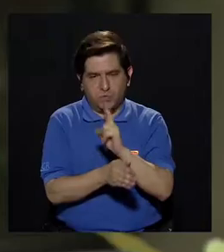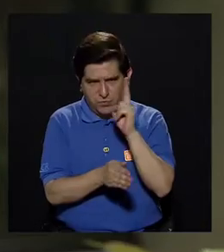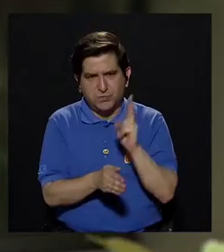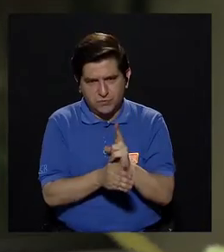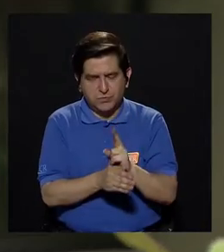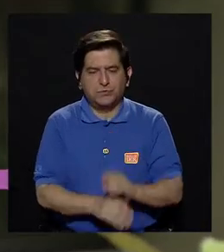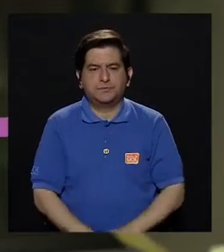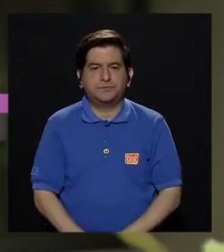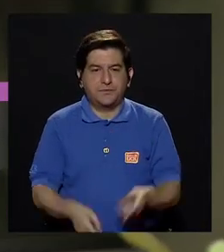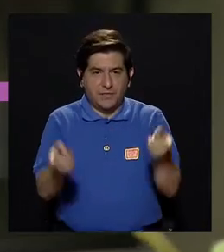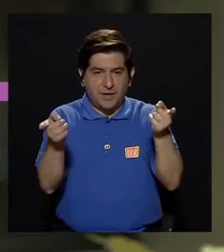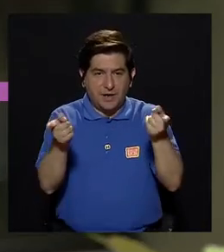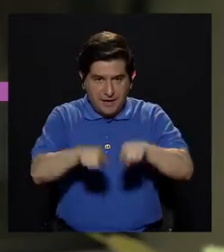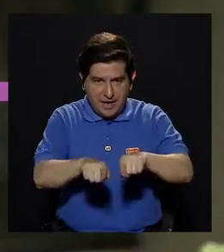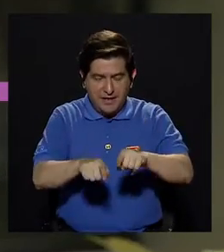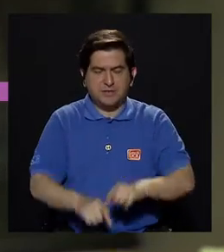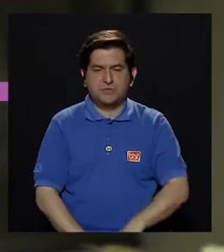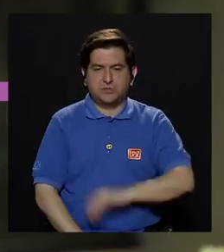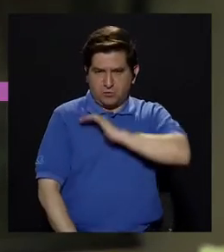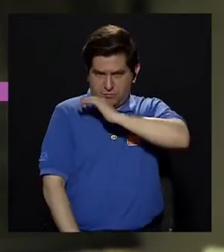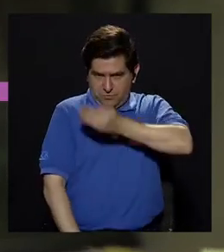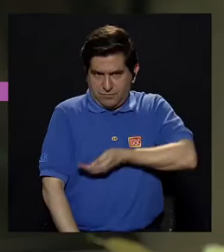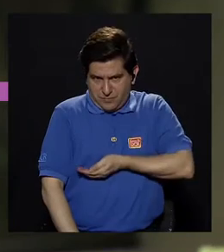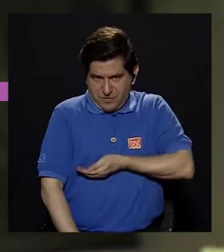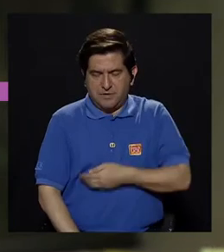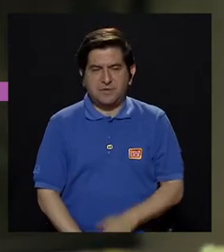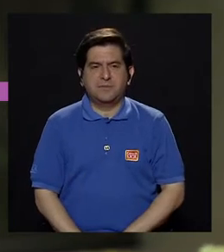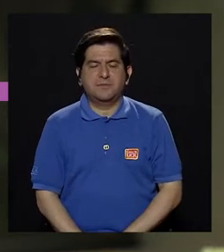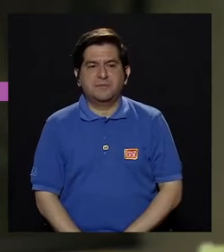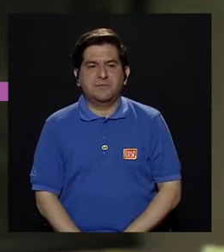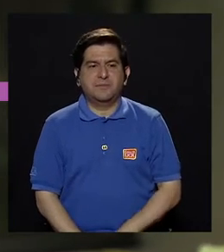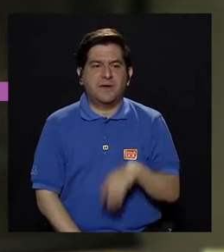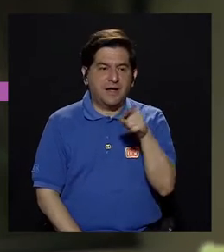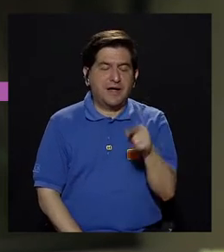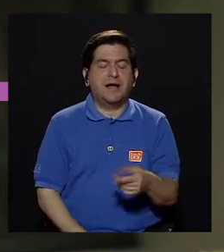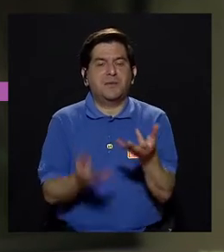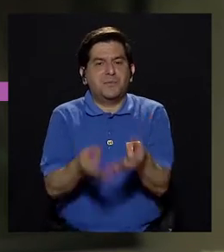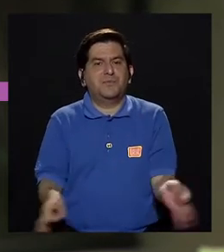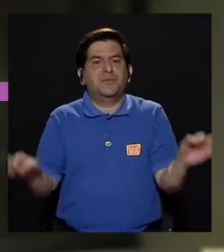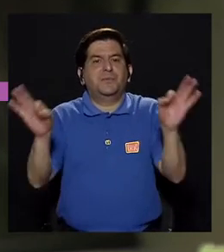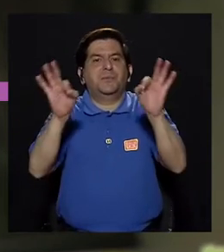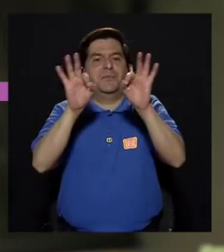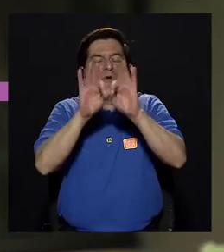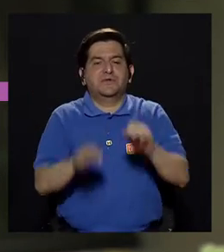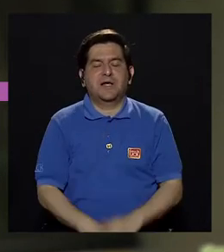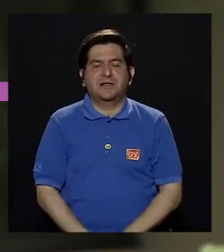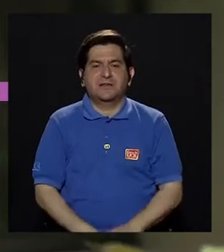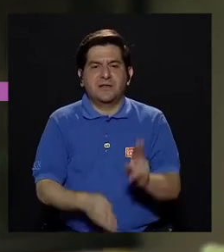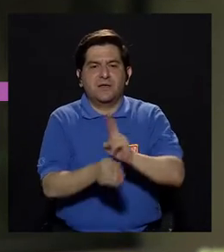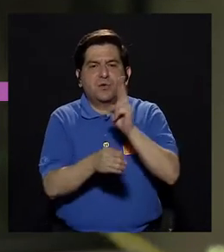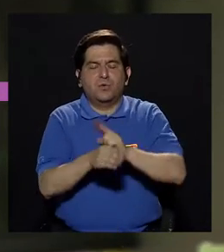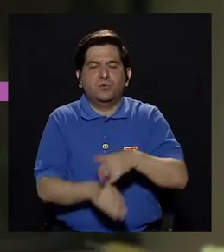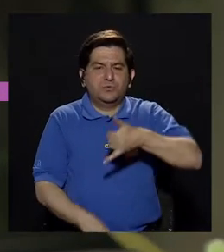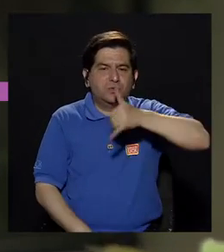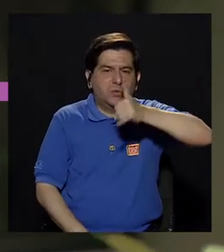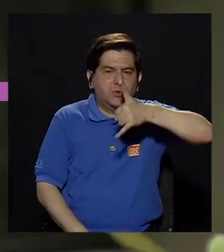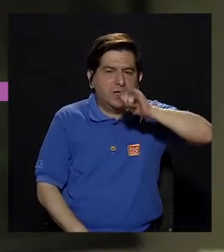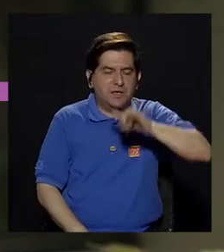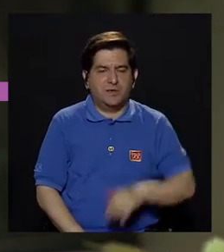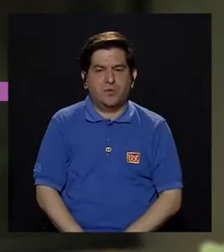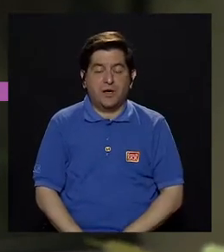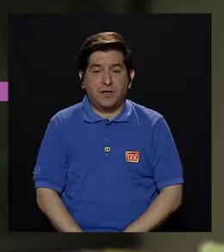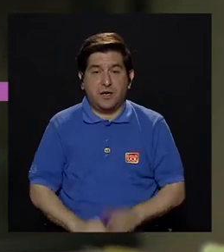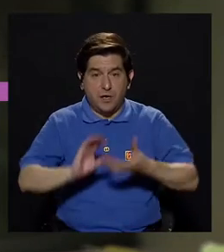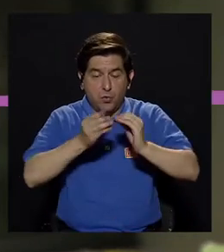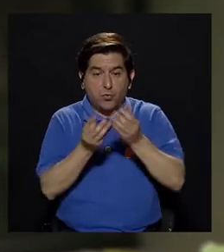tabaco. En el caso de mama, de lo que tiene que ver con estilos de vida, es muy importante también el consumo de alcohol, sobre todo a